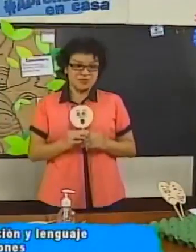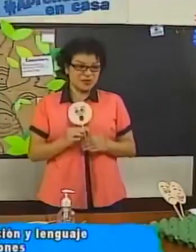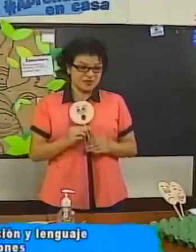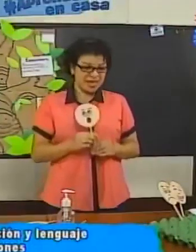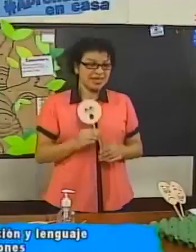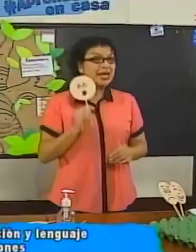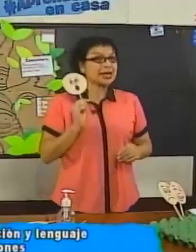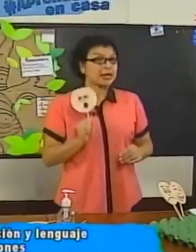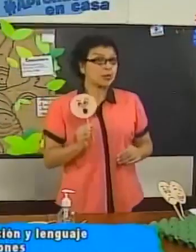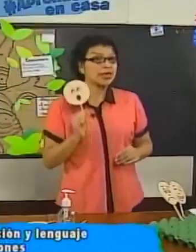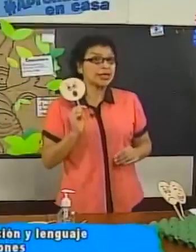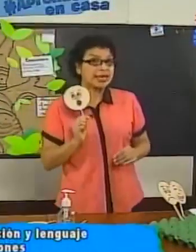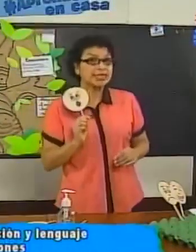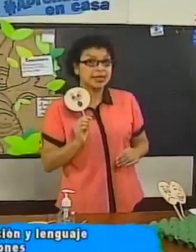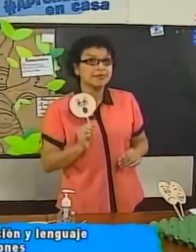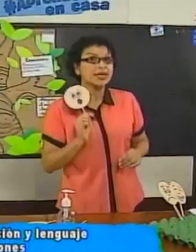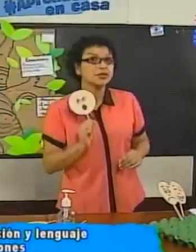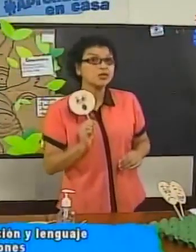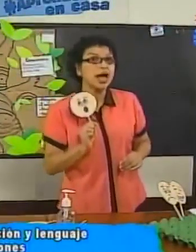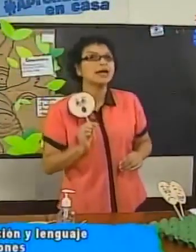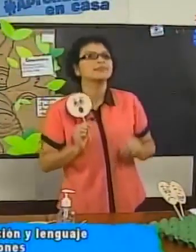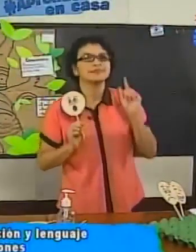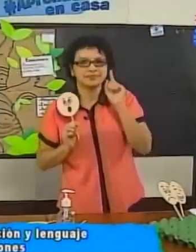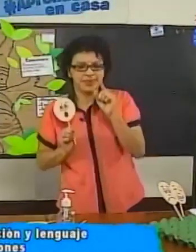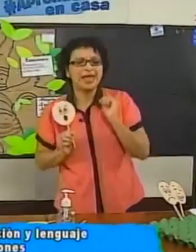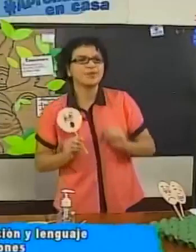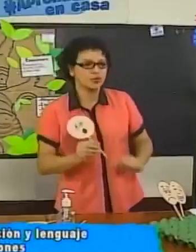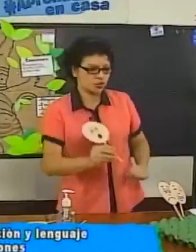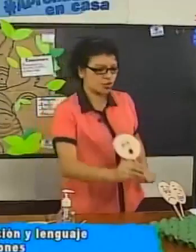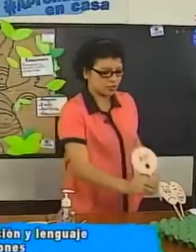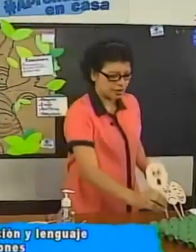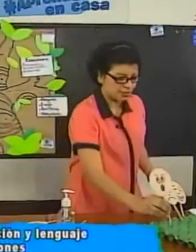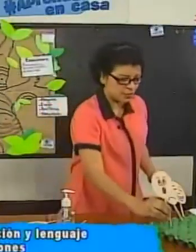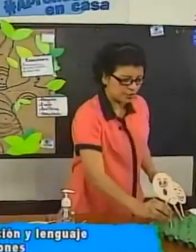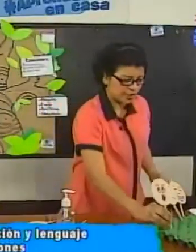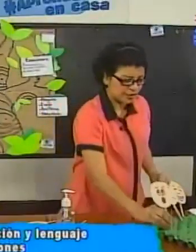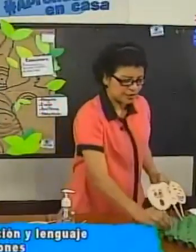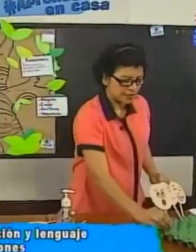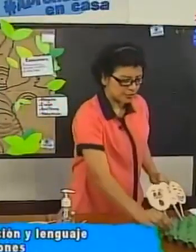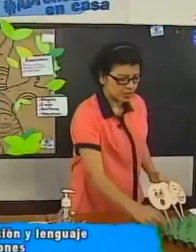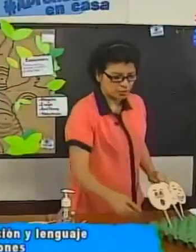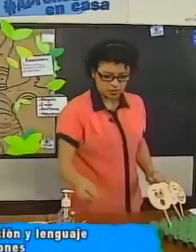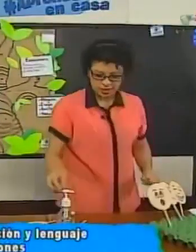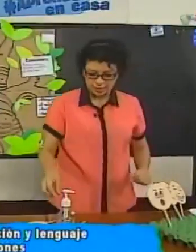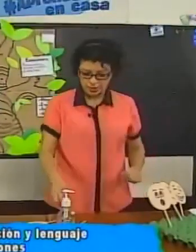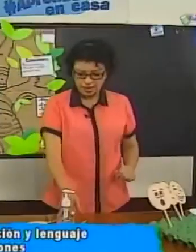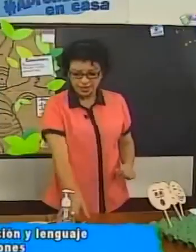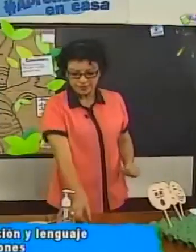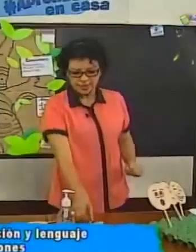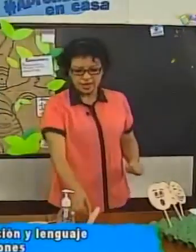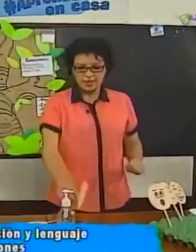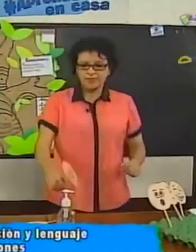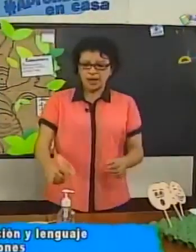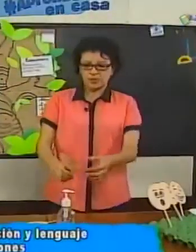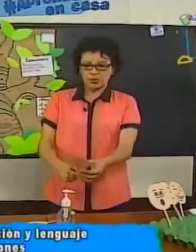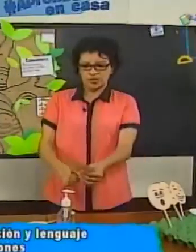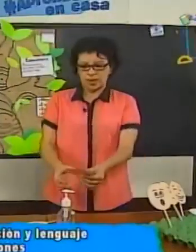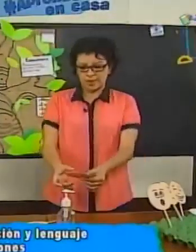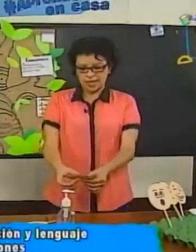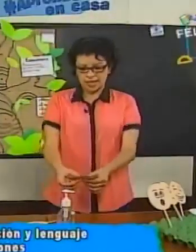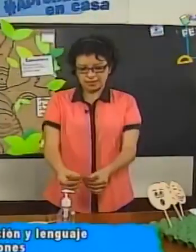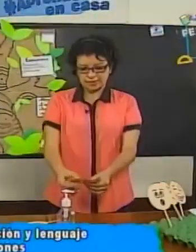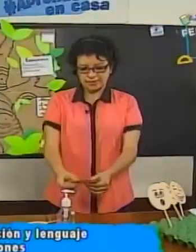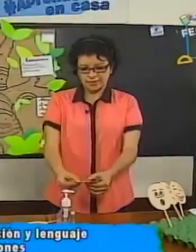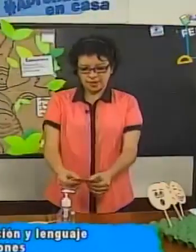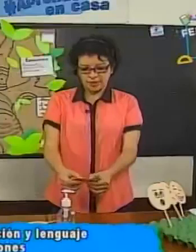Exacto. Muy bien. Recuerda que esa también es una emoción. Muy bien. Vamos a colocarla por acá. Vamos